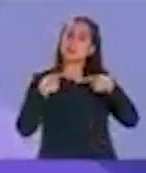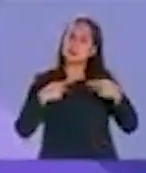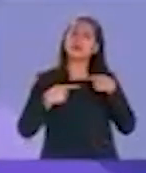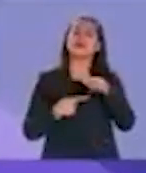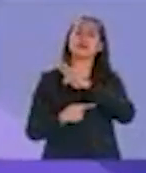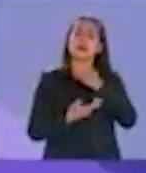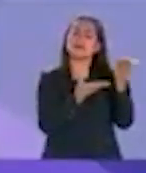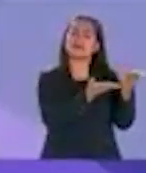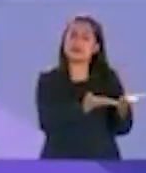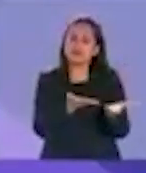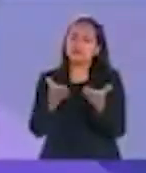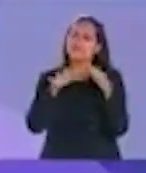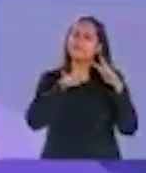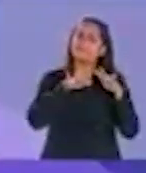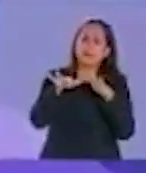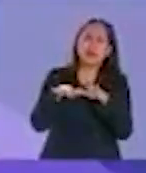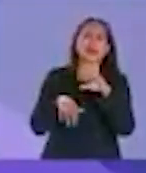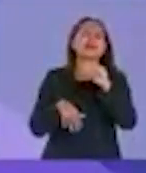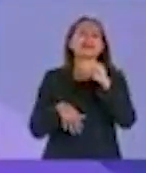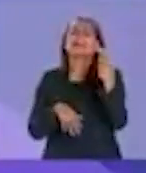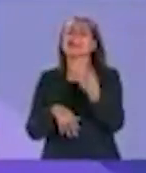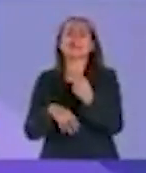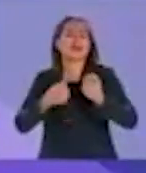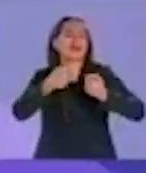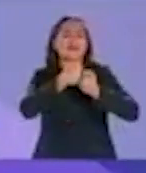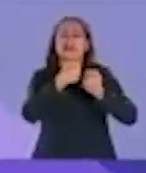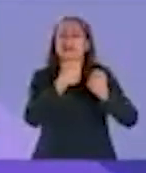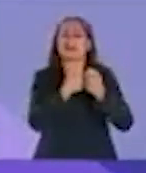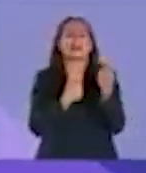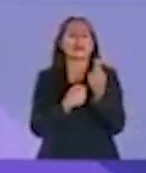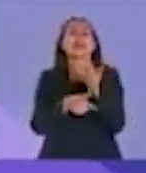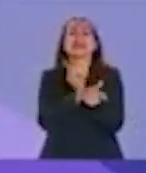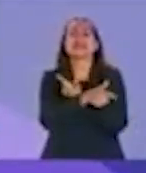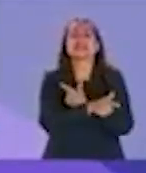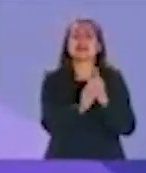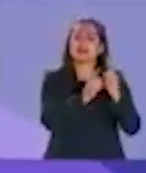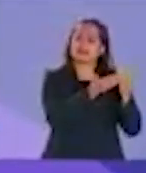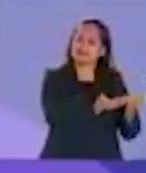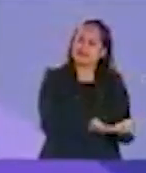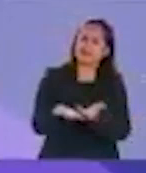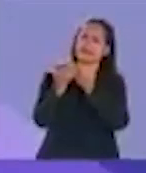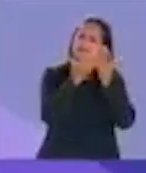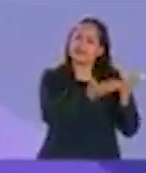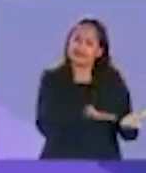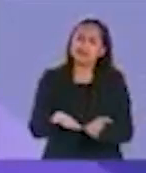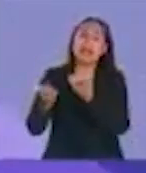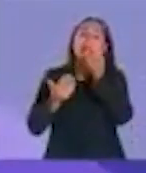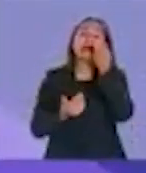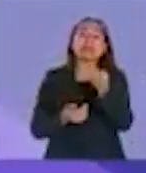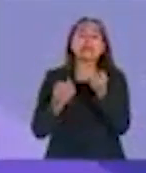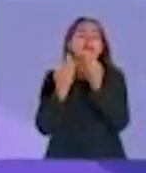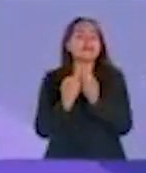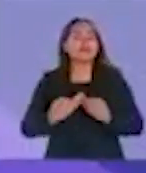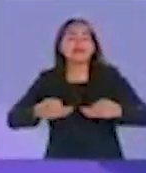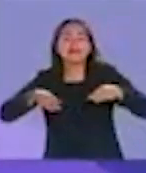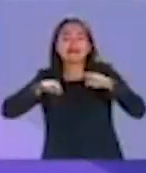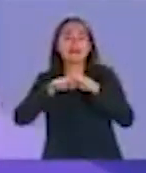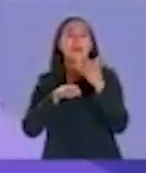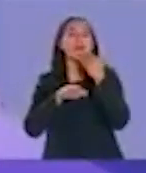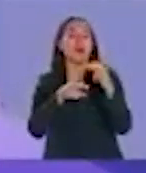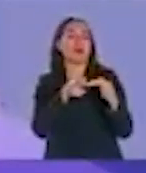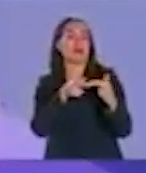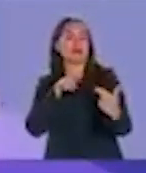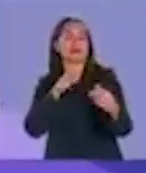ya no existen fronteras hoy se puede hacer muchas cosas y empezamos a trabajar en esta relación que se tiene que hacer no solamente